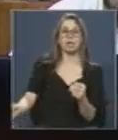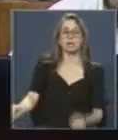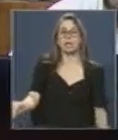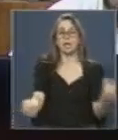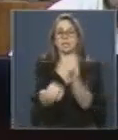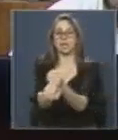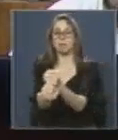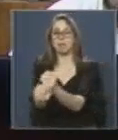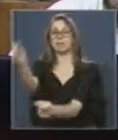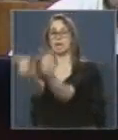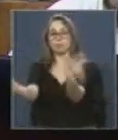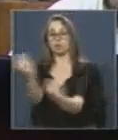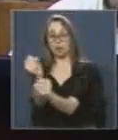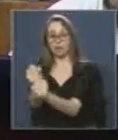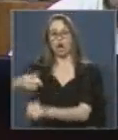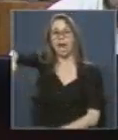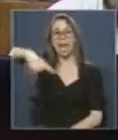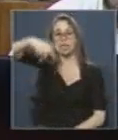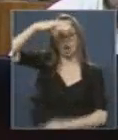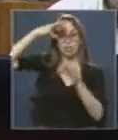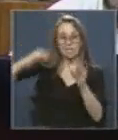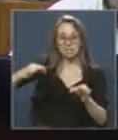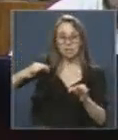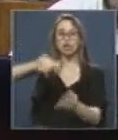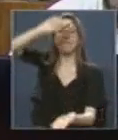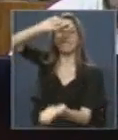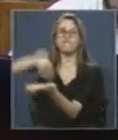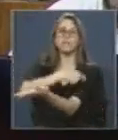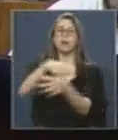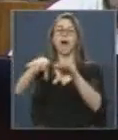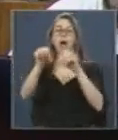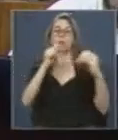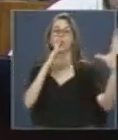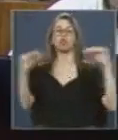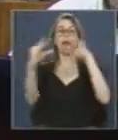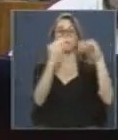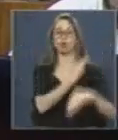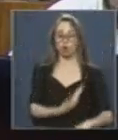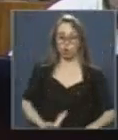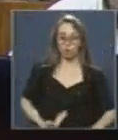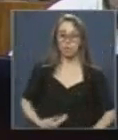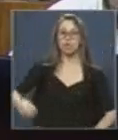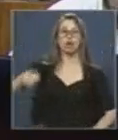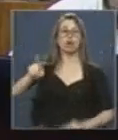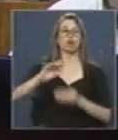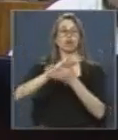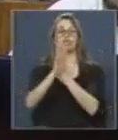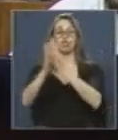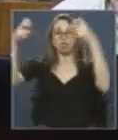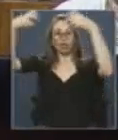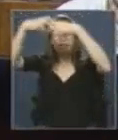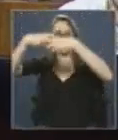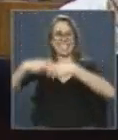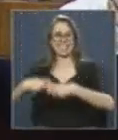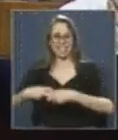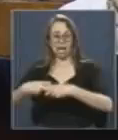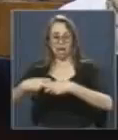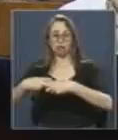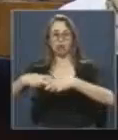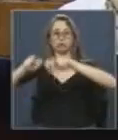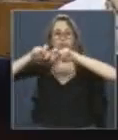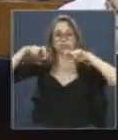en su decisión de concurrir a un acuerdo con el gobierno. Cuando han firmado todos los gremios sentados